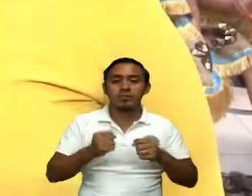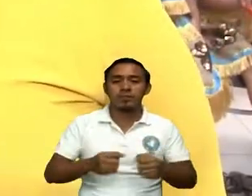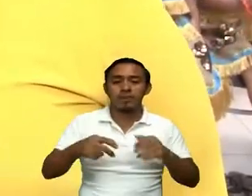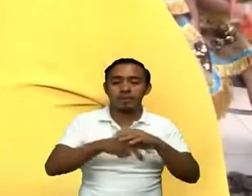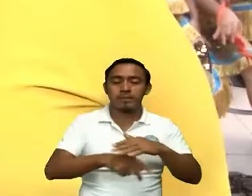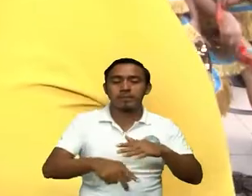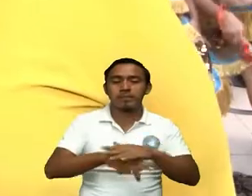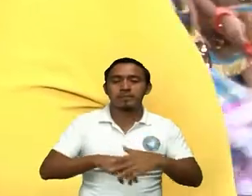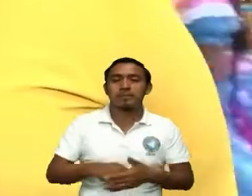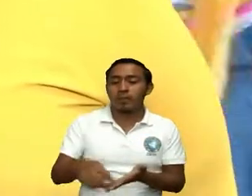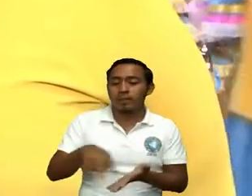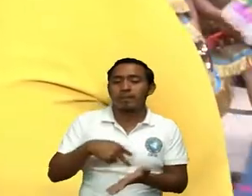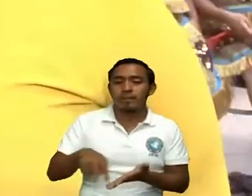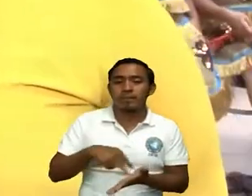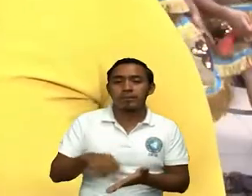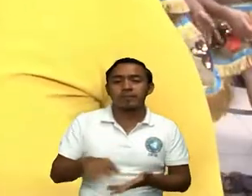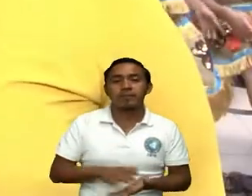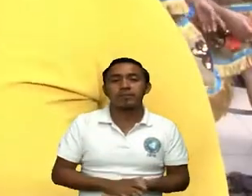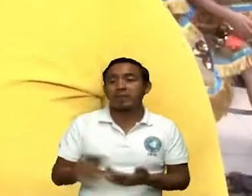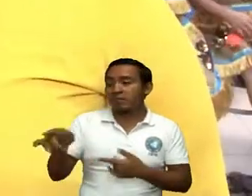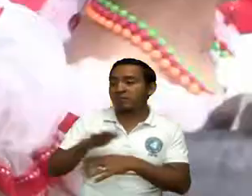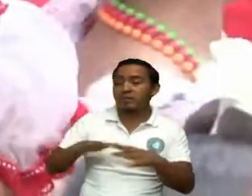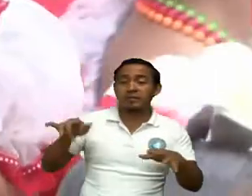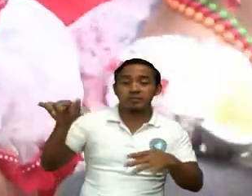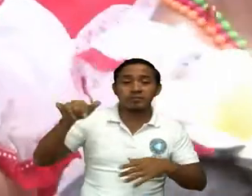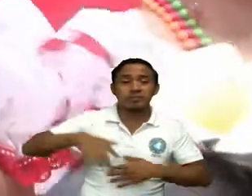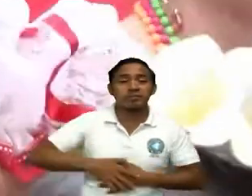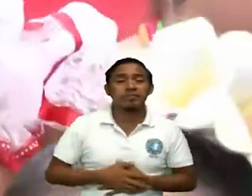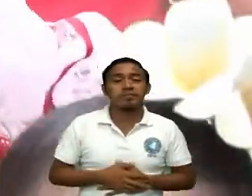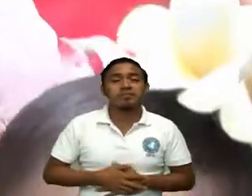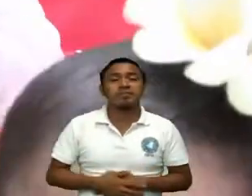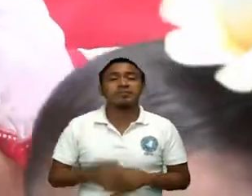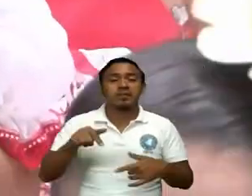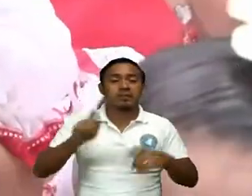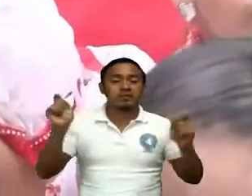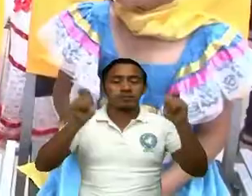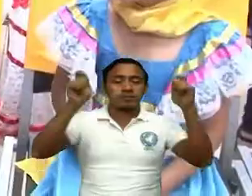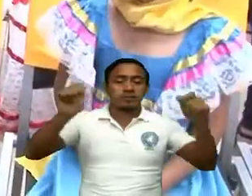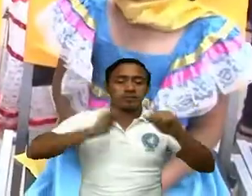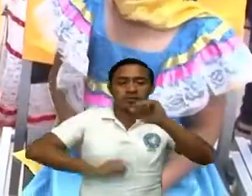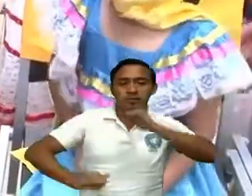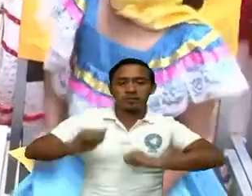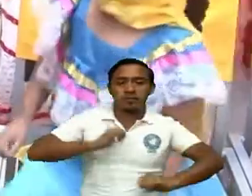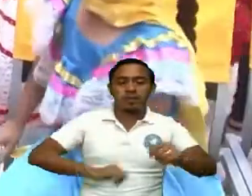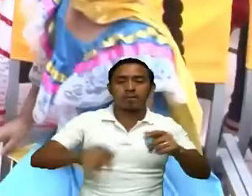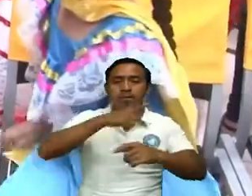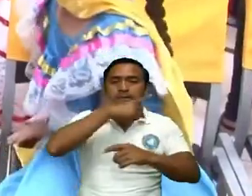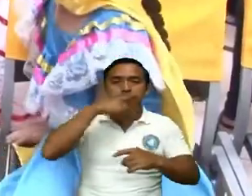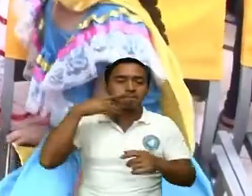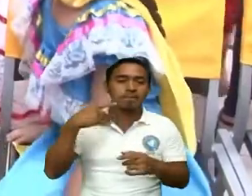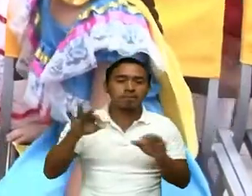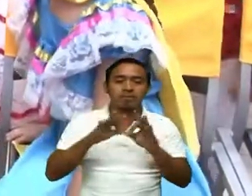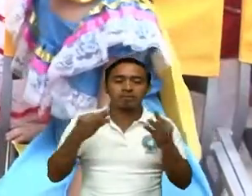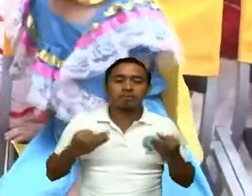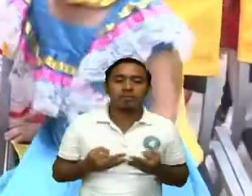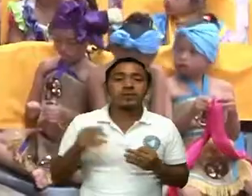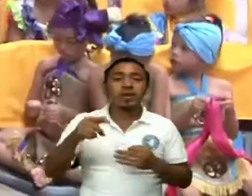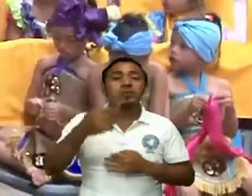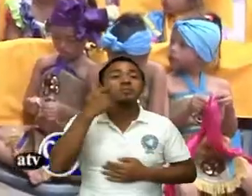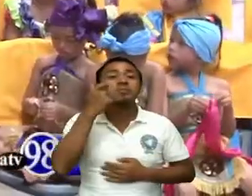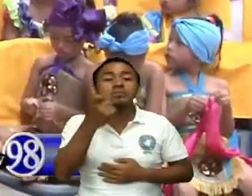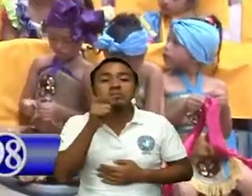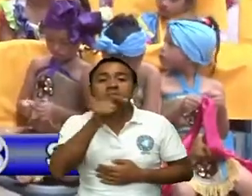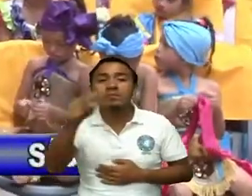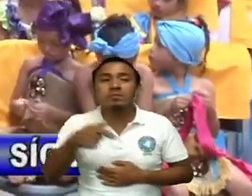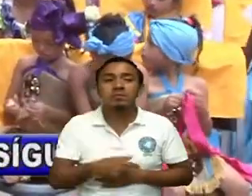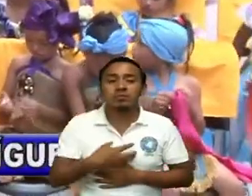preescolar. Bailecito. Sí. Que acaba de pasar. Exactamente. En este festival artístico participaron los padres de familia, quienes fueron testigos del